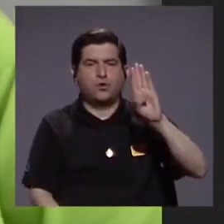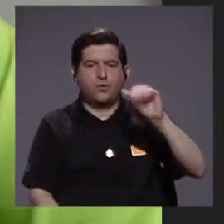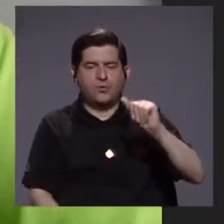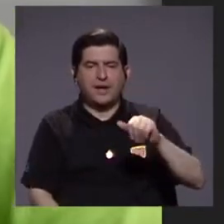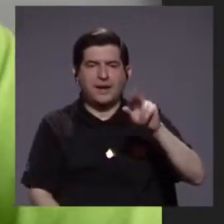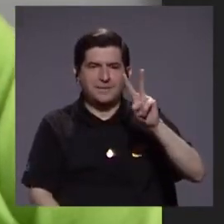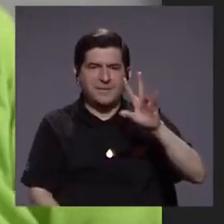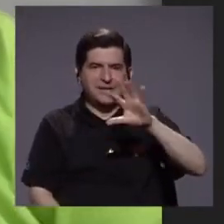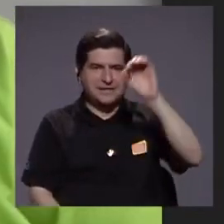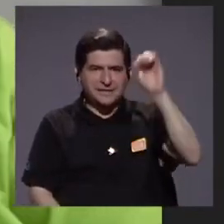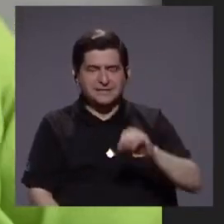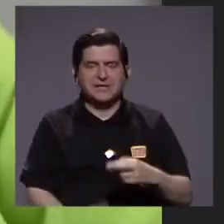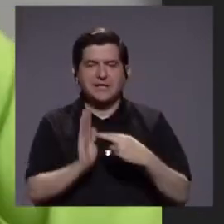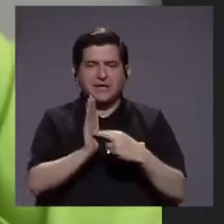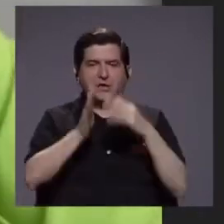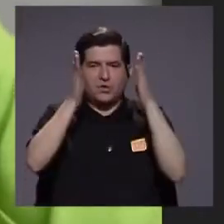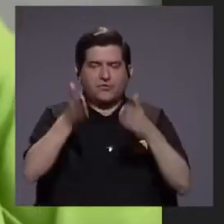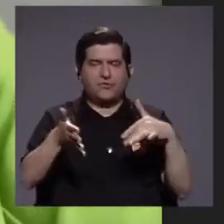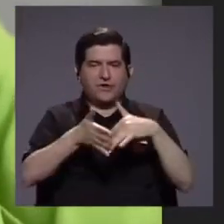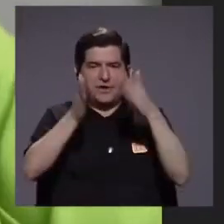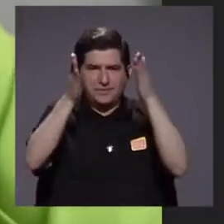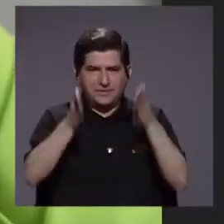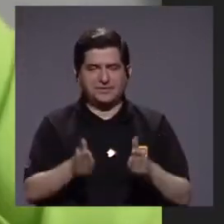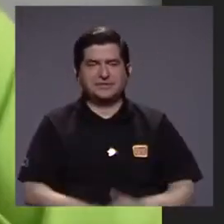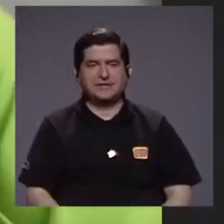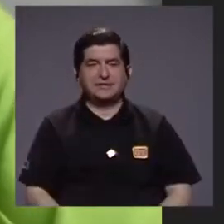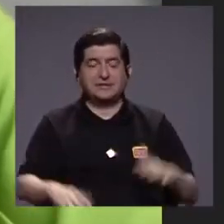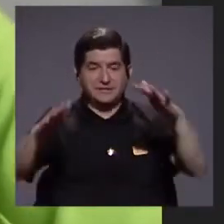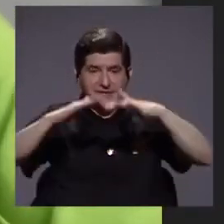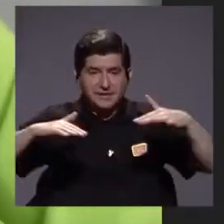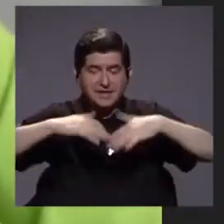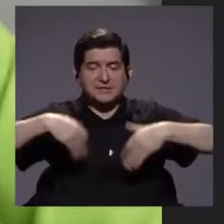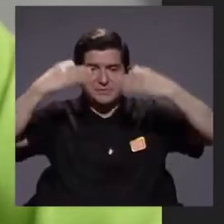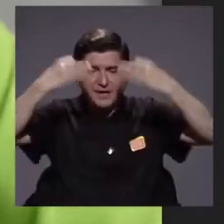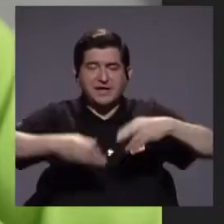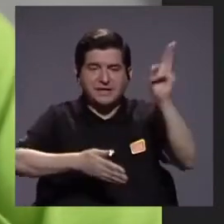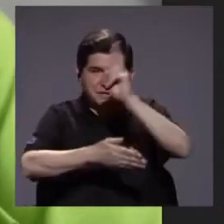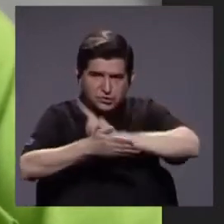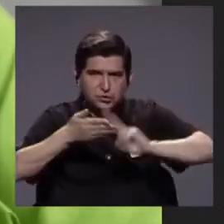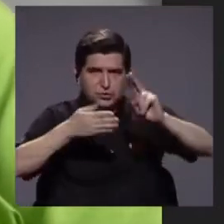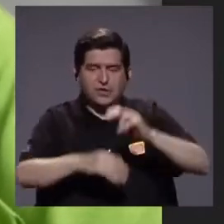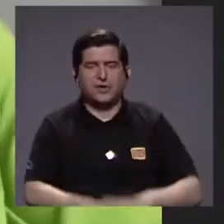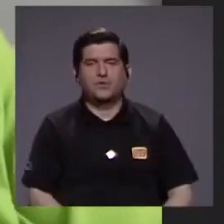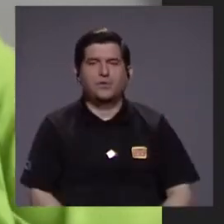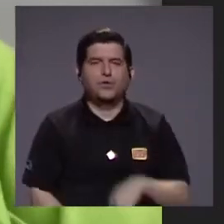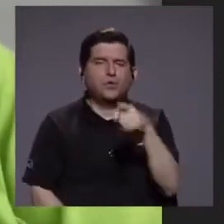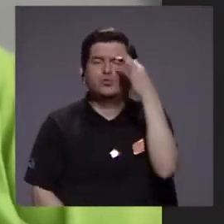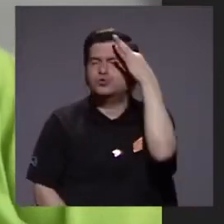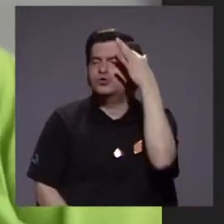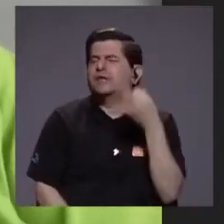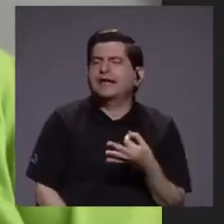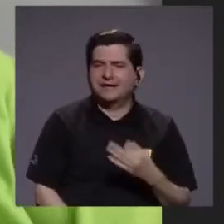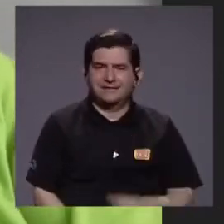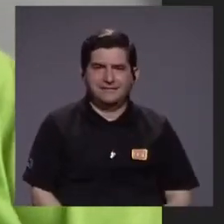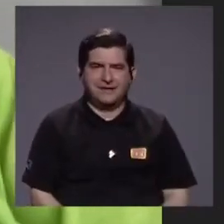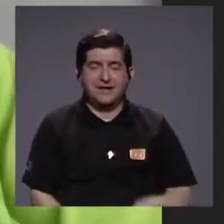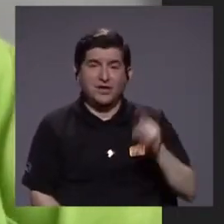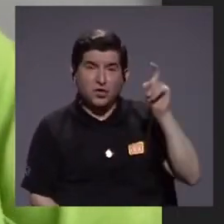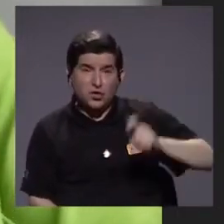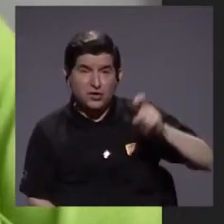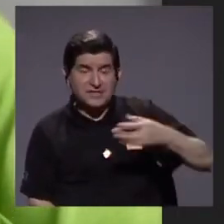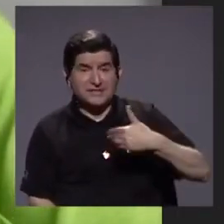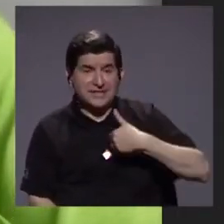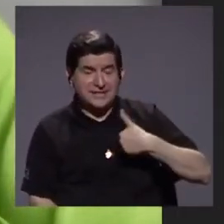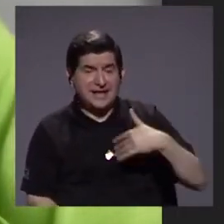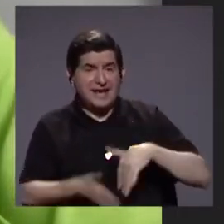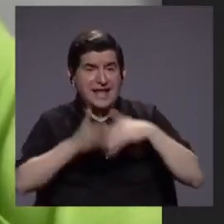un 25% de representación estudiantil en los espacios de decisión universitaria, ¿cuál es su punto de vista con respecto a la necesidad que